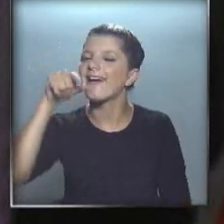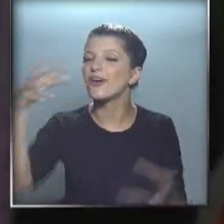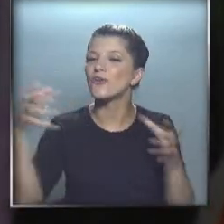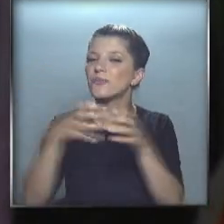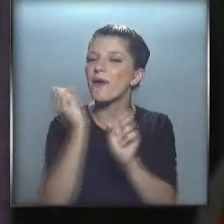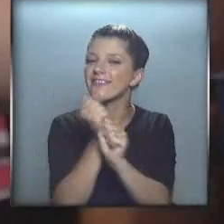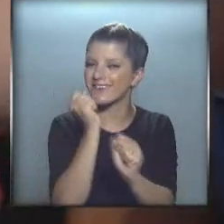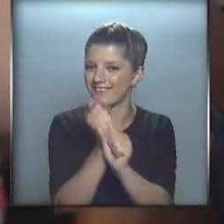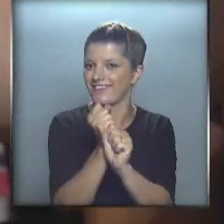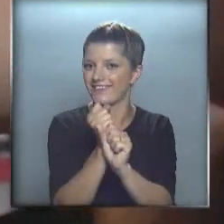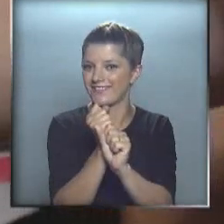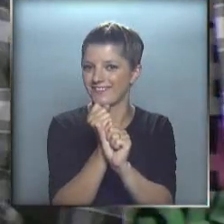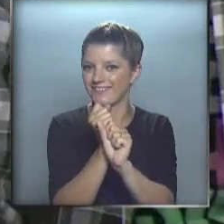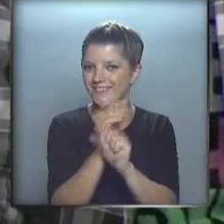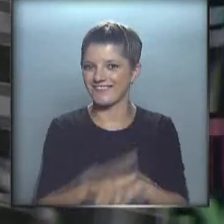Señales?